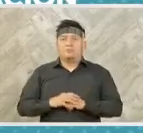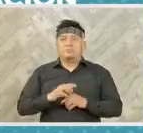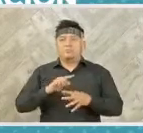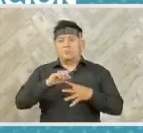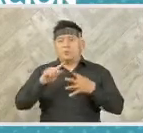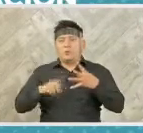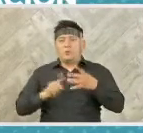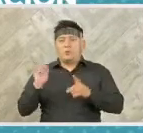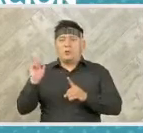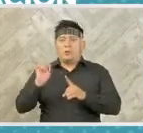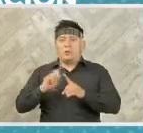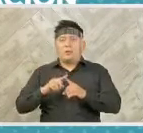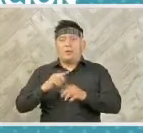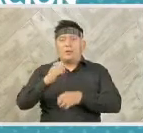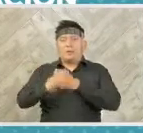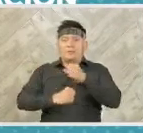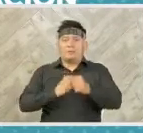años.